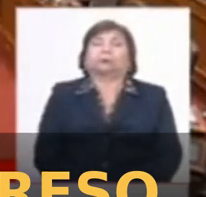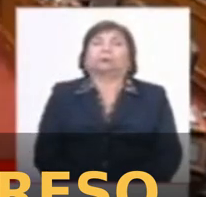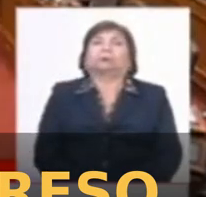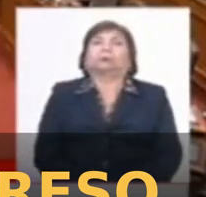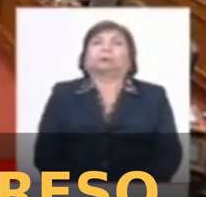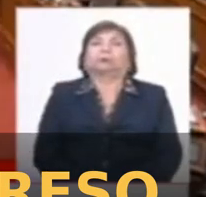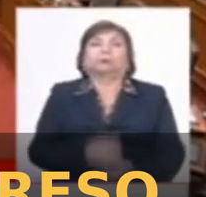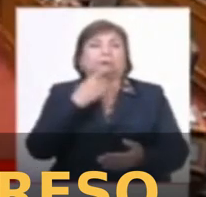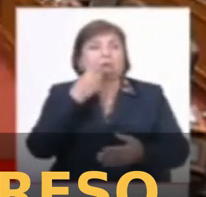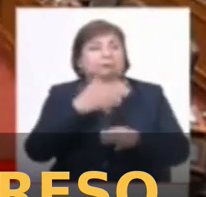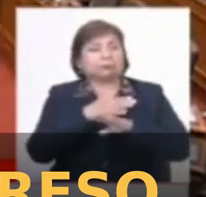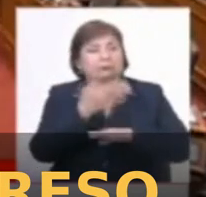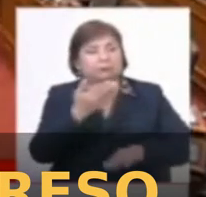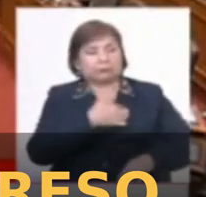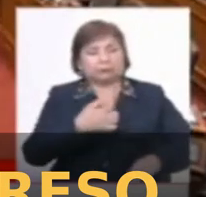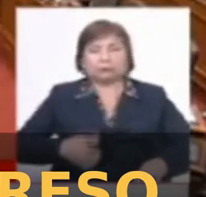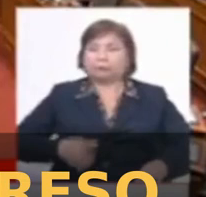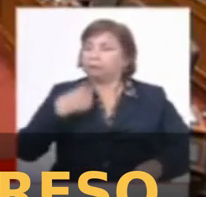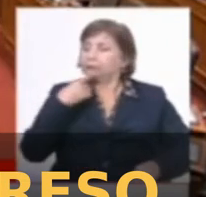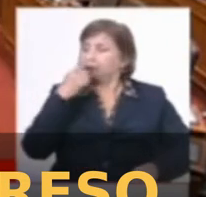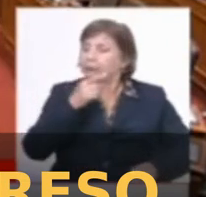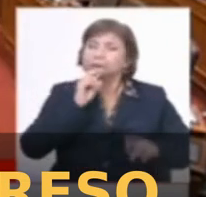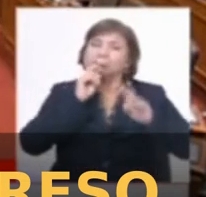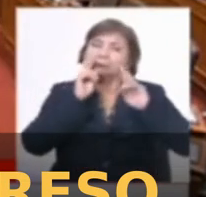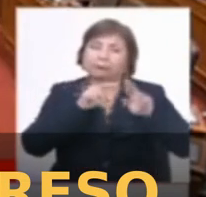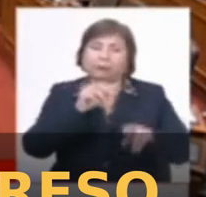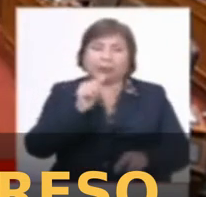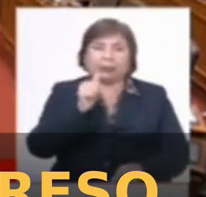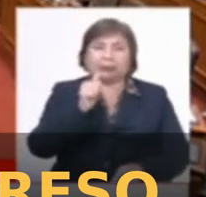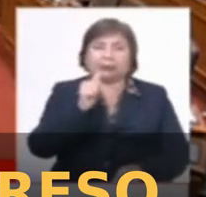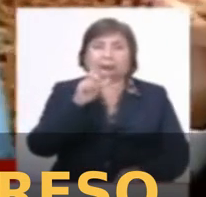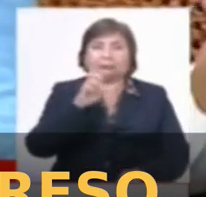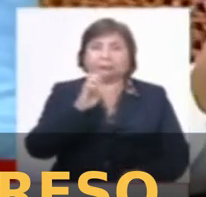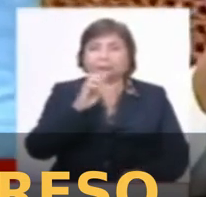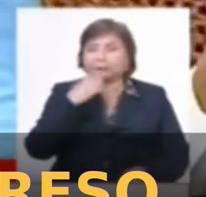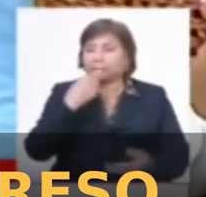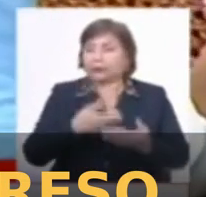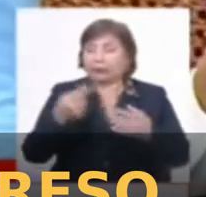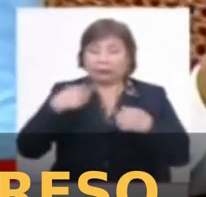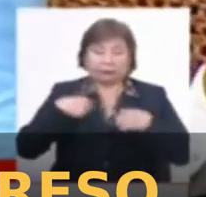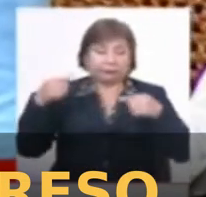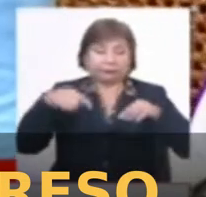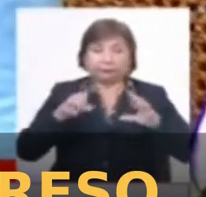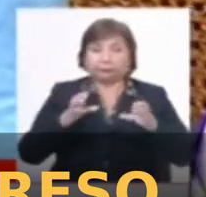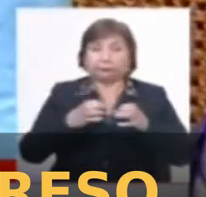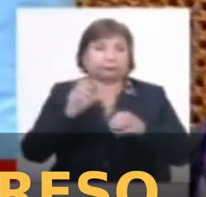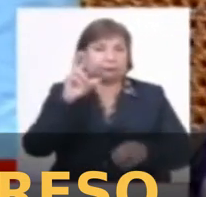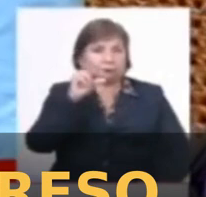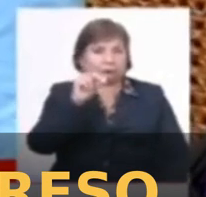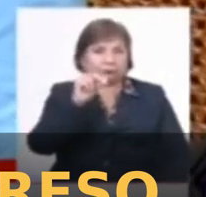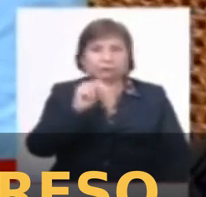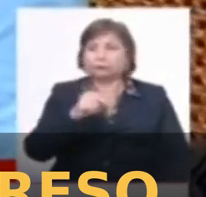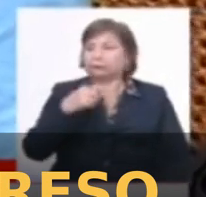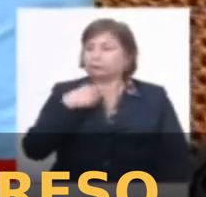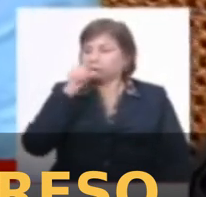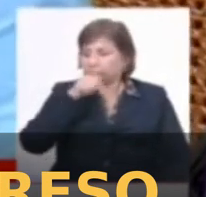Por su intermedio, señor presidente, le contesto al congresista Alegría. Para venir a la comisión, no.